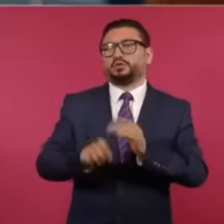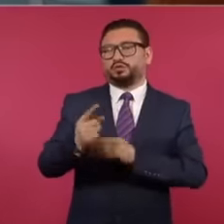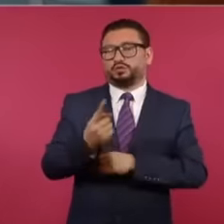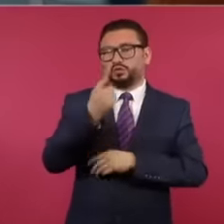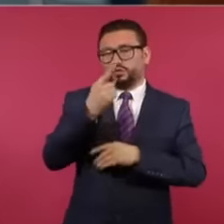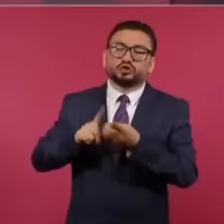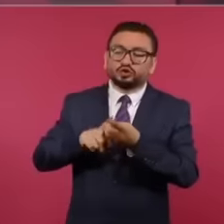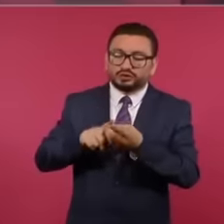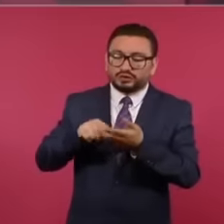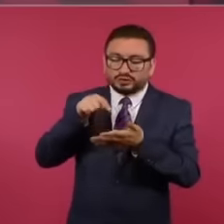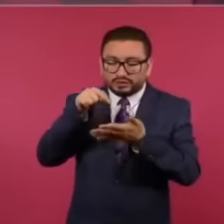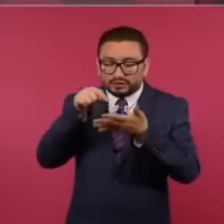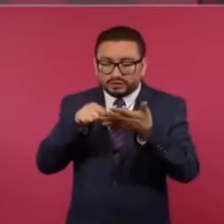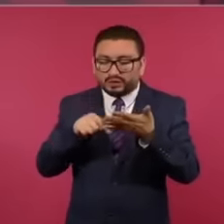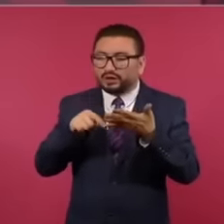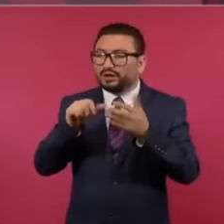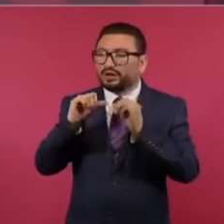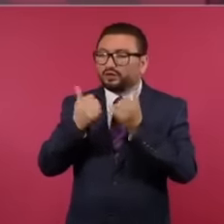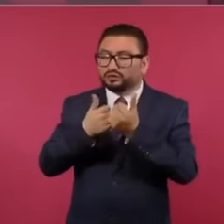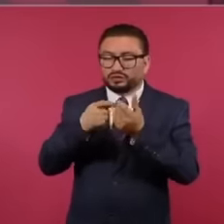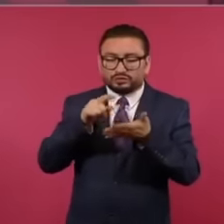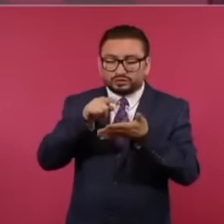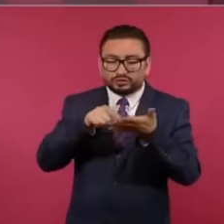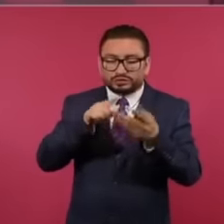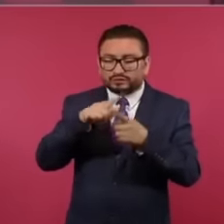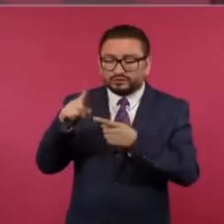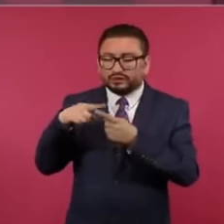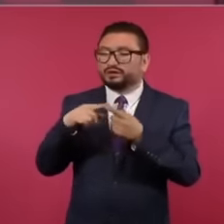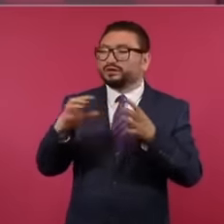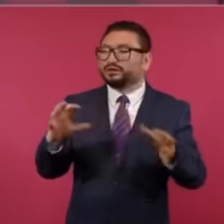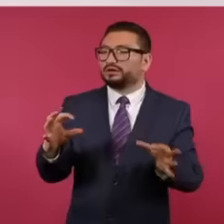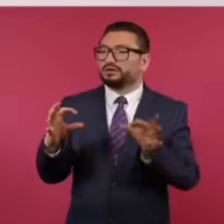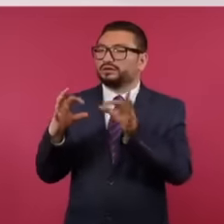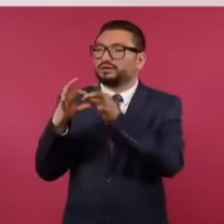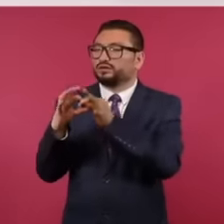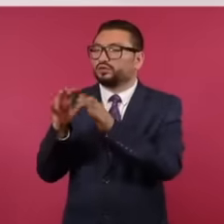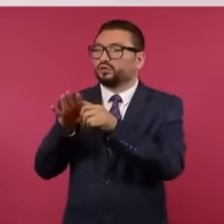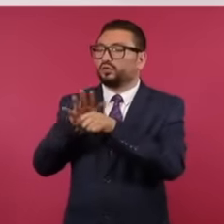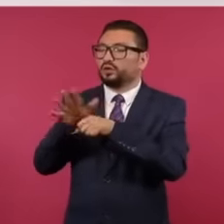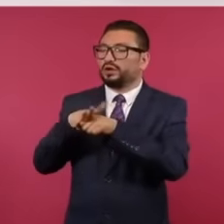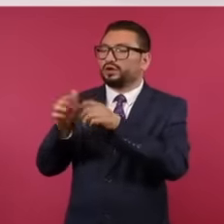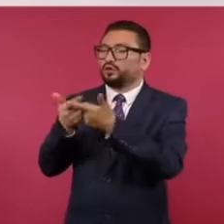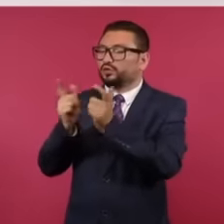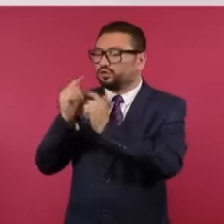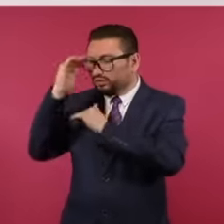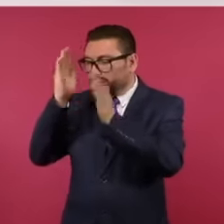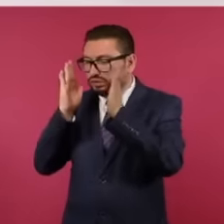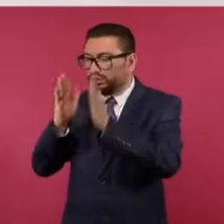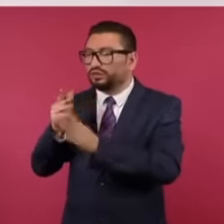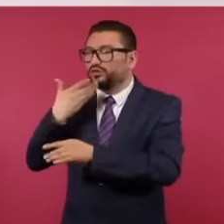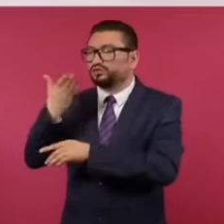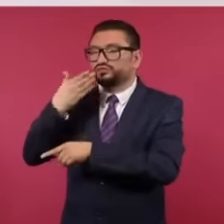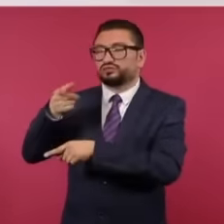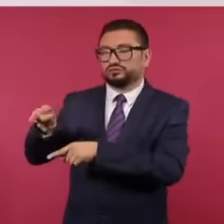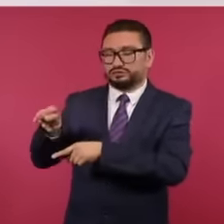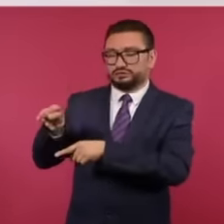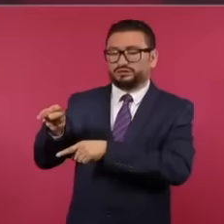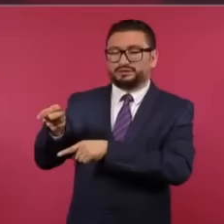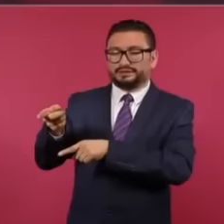esas organizaciones están vinculadas al bloque conservador. E